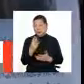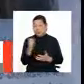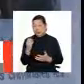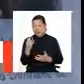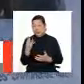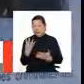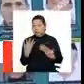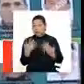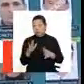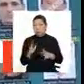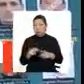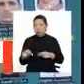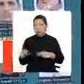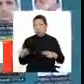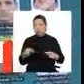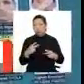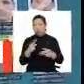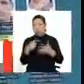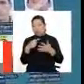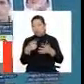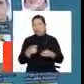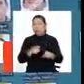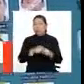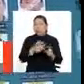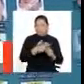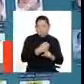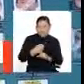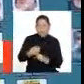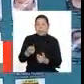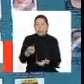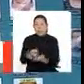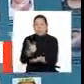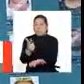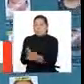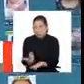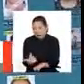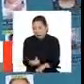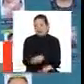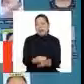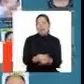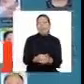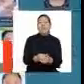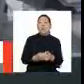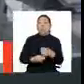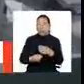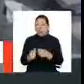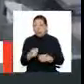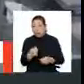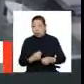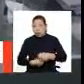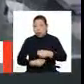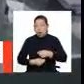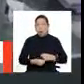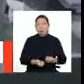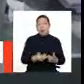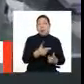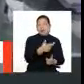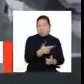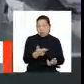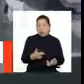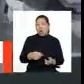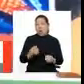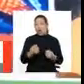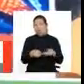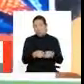2024 se encuentra inmersa en los delitos de trata de personas, extorsión, sicariato, lavado de activos, tráfico ilícito de armas